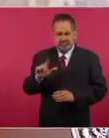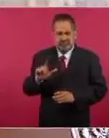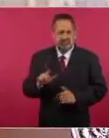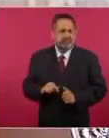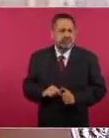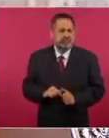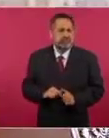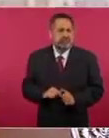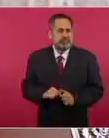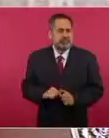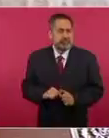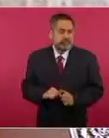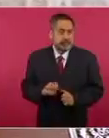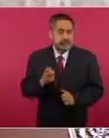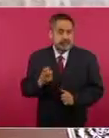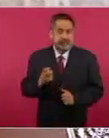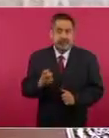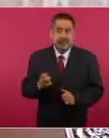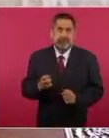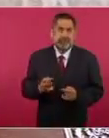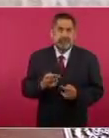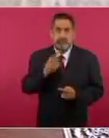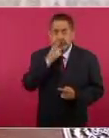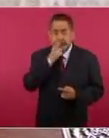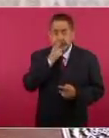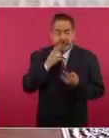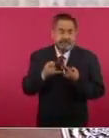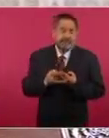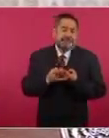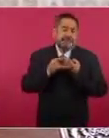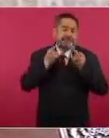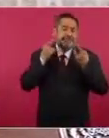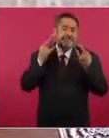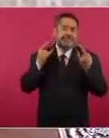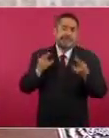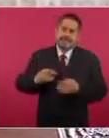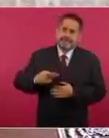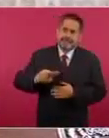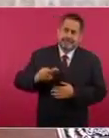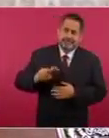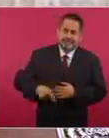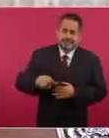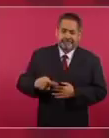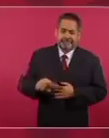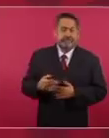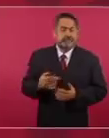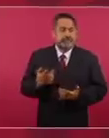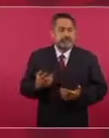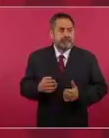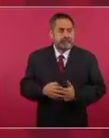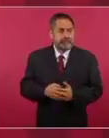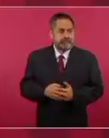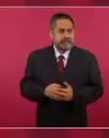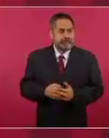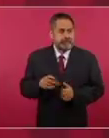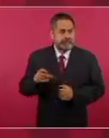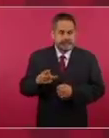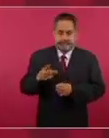Es parte de nuestra historia, es la segunda